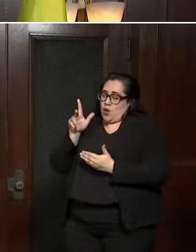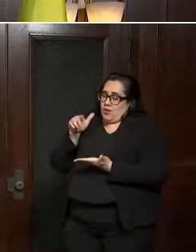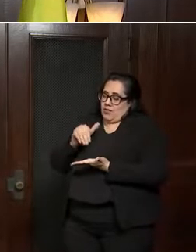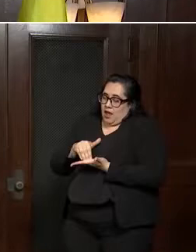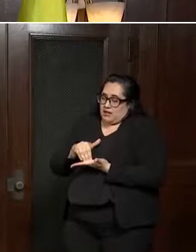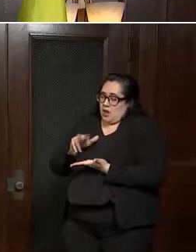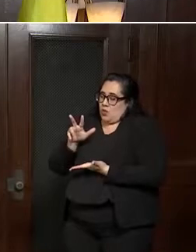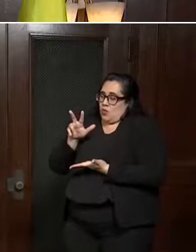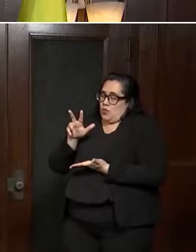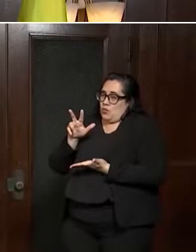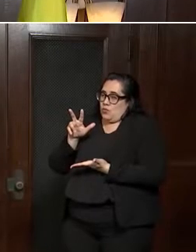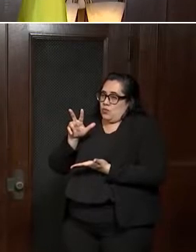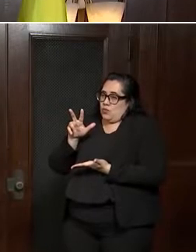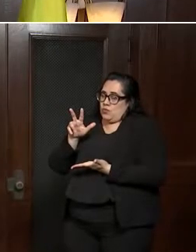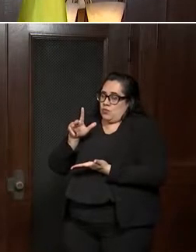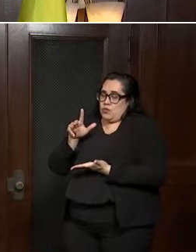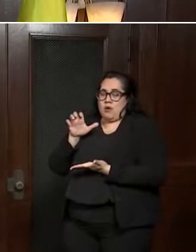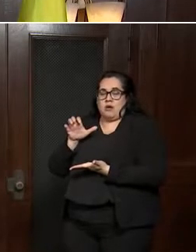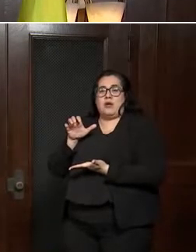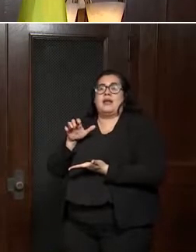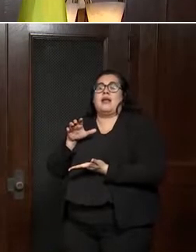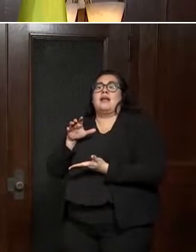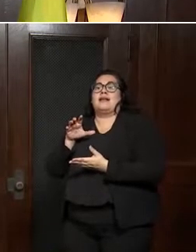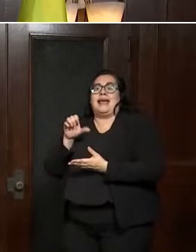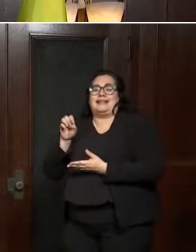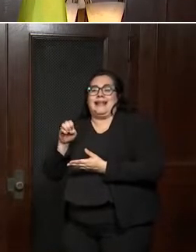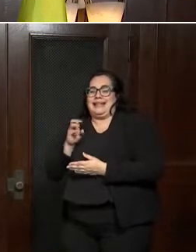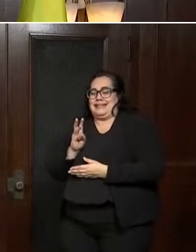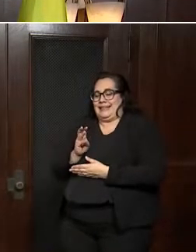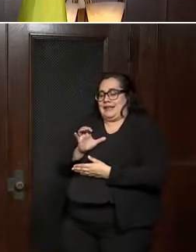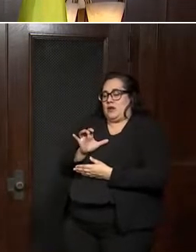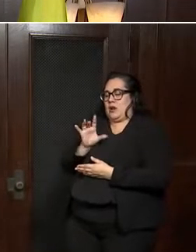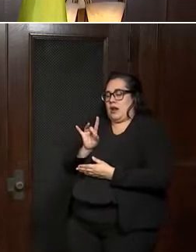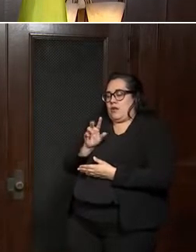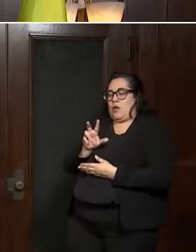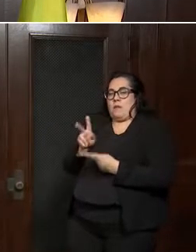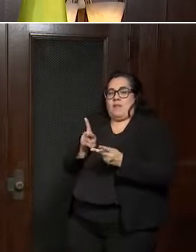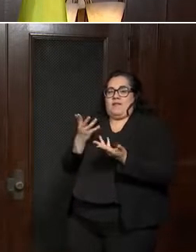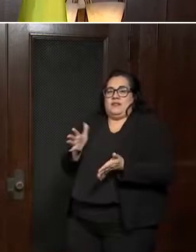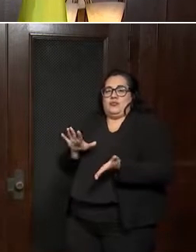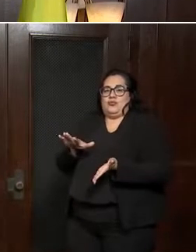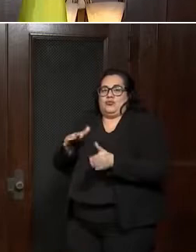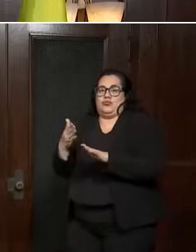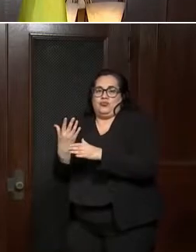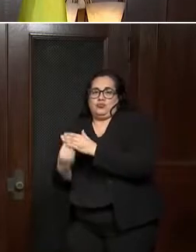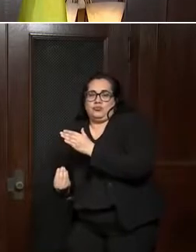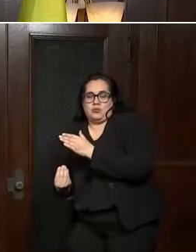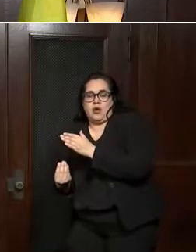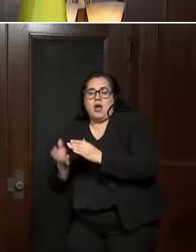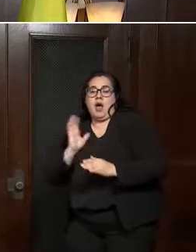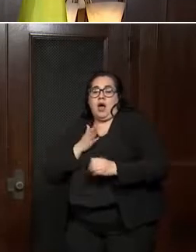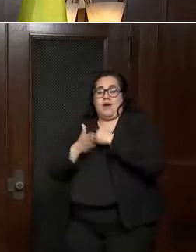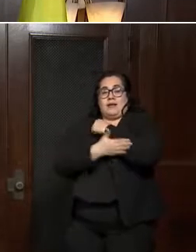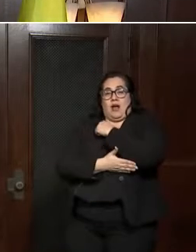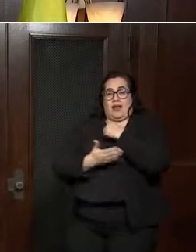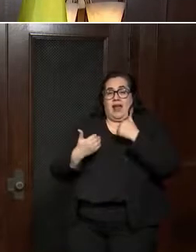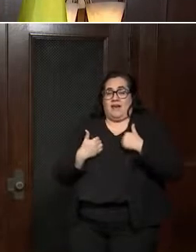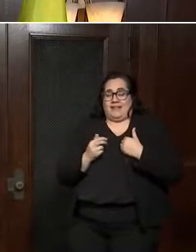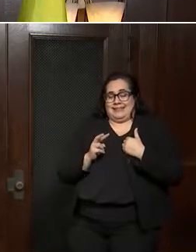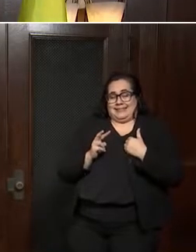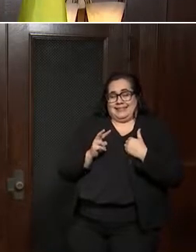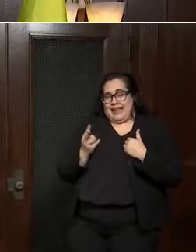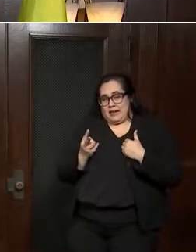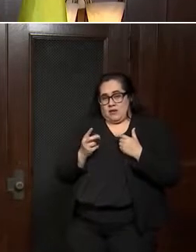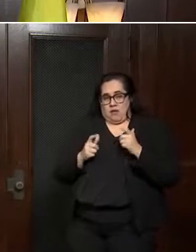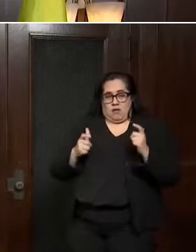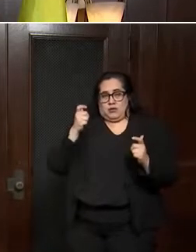23,500 casos y 683 fallecidos. Y nuestro condado tiene la segunda